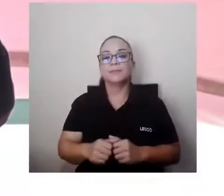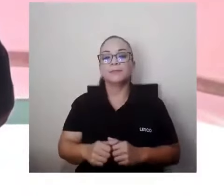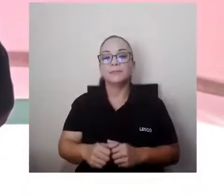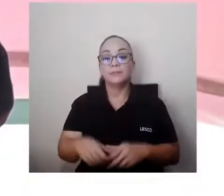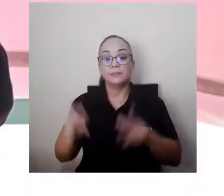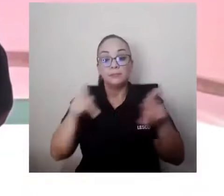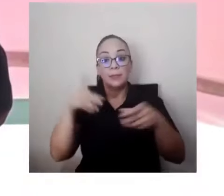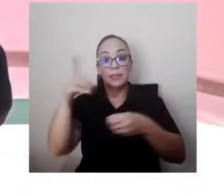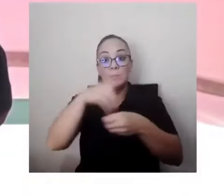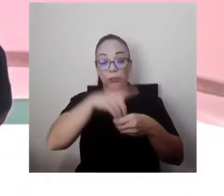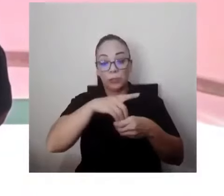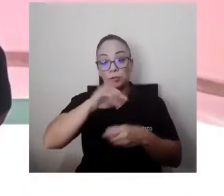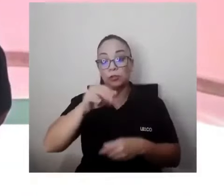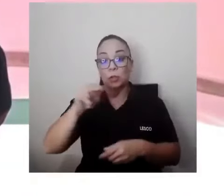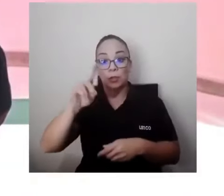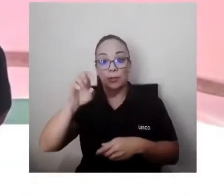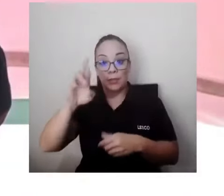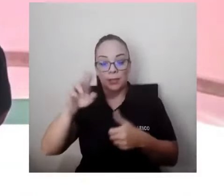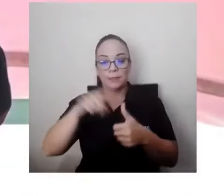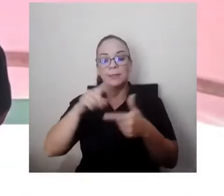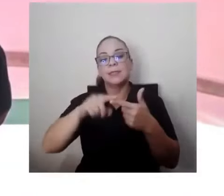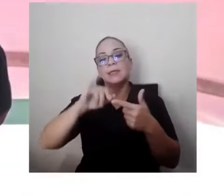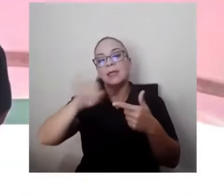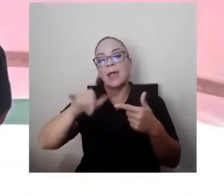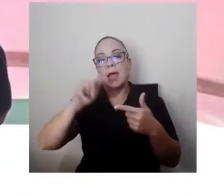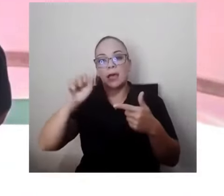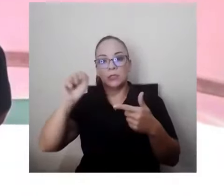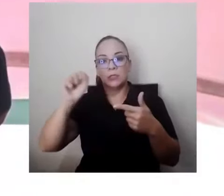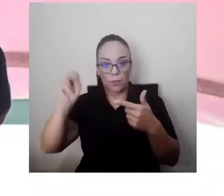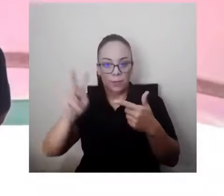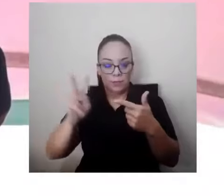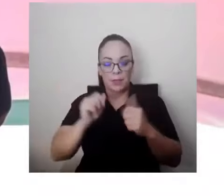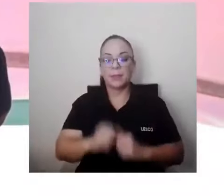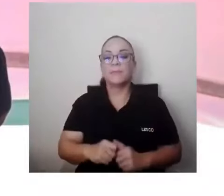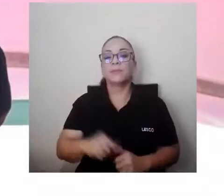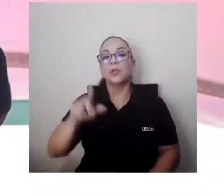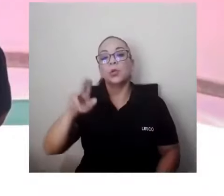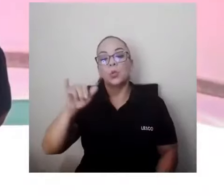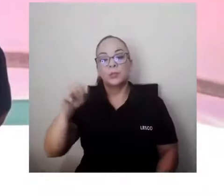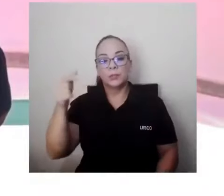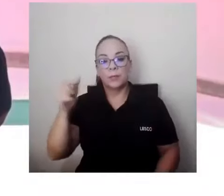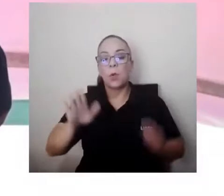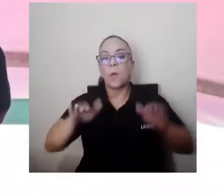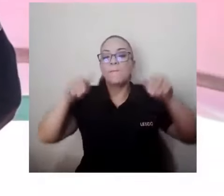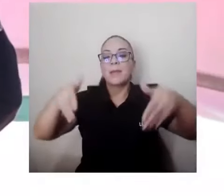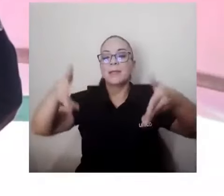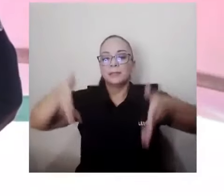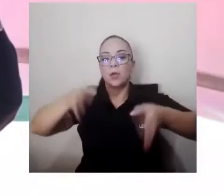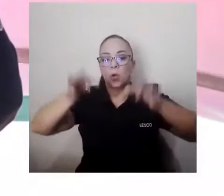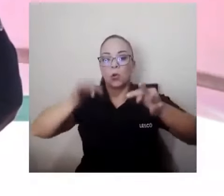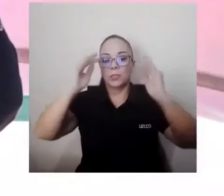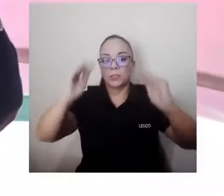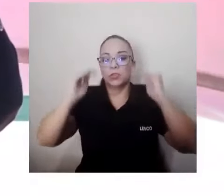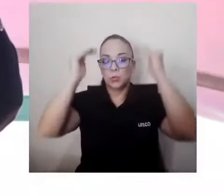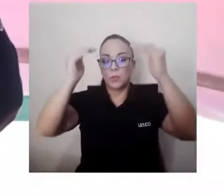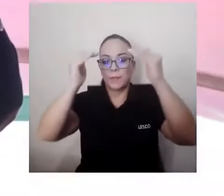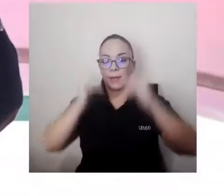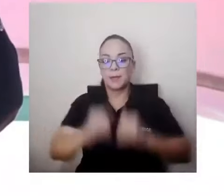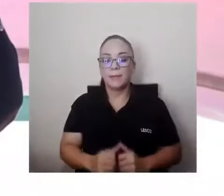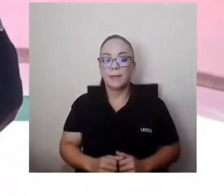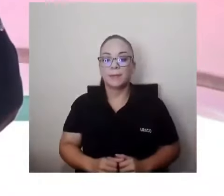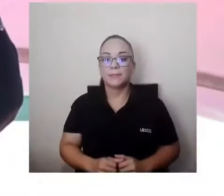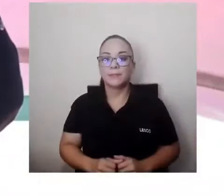Yonder Salas y Jason Valverde, señor Luis Guillermo Rivas, magistrado de la Corte Suprema de Justicia,